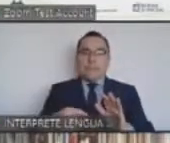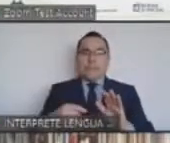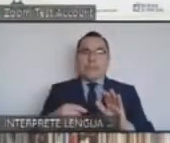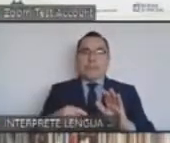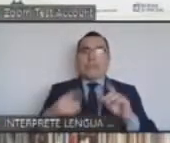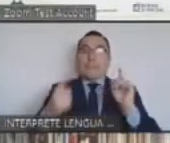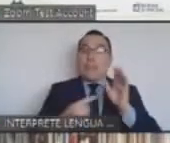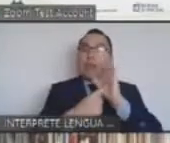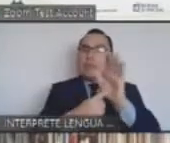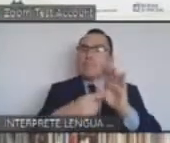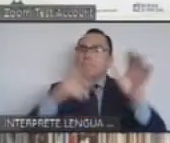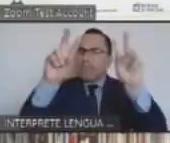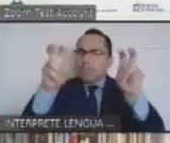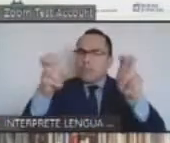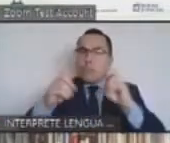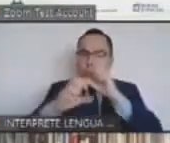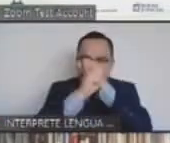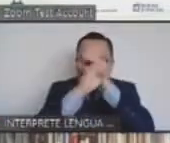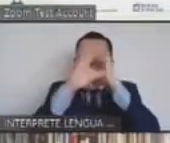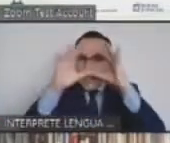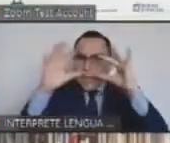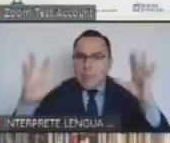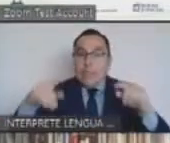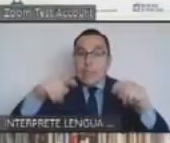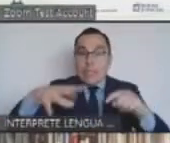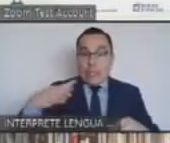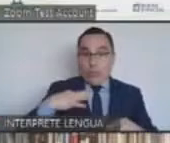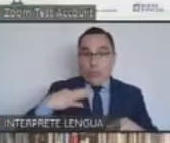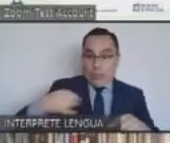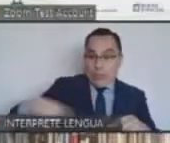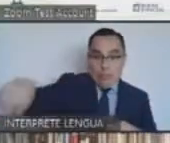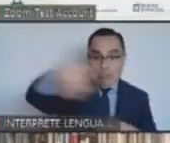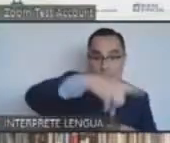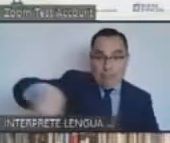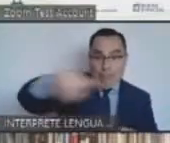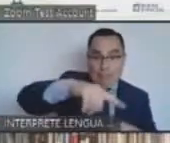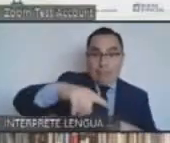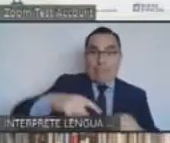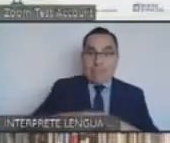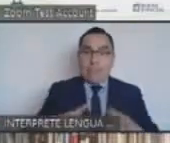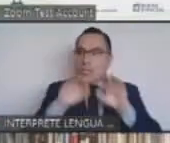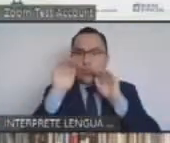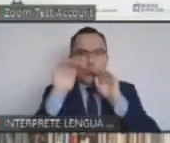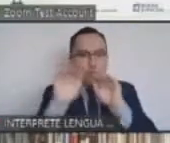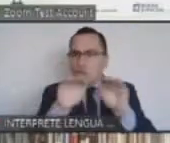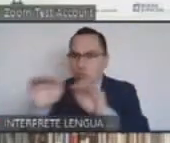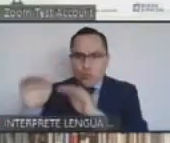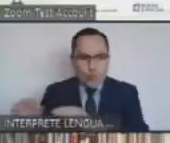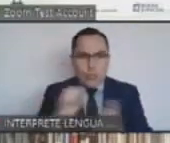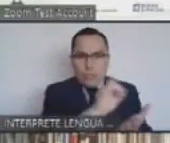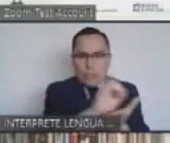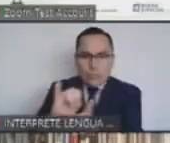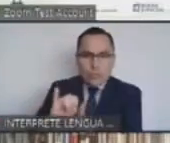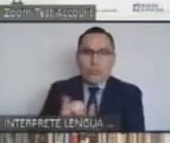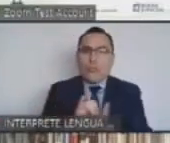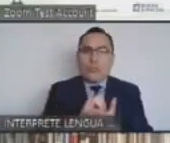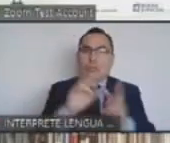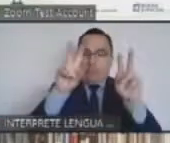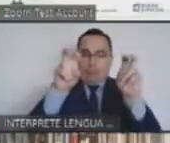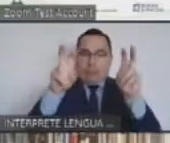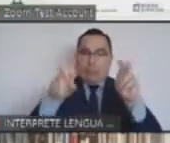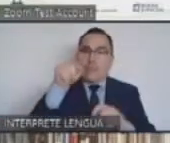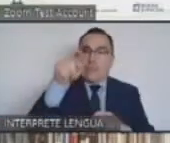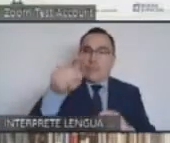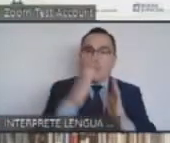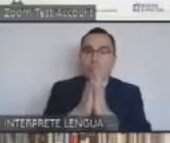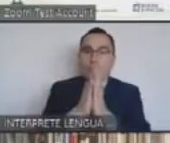se refiere a la transparencia y ciudadanía y la confianza en las instituciones. Dejo con